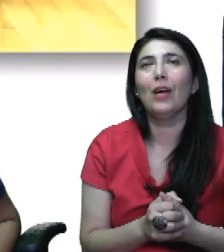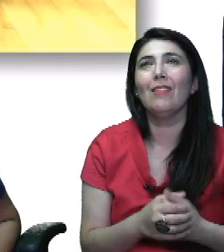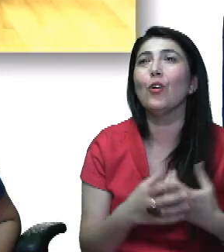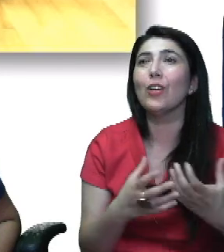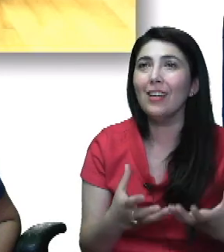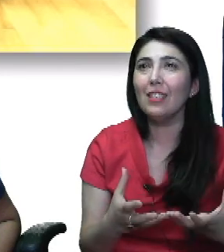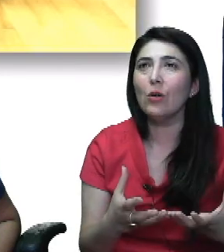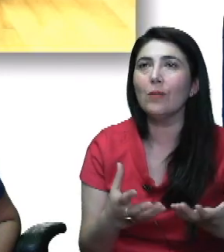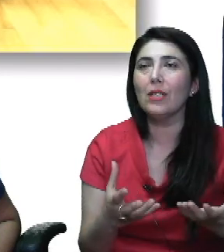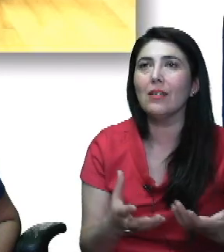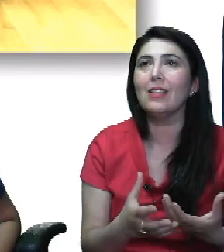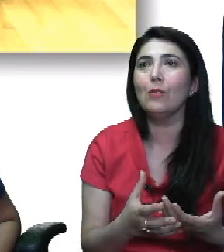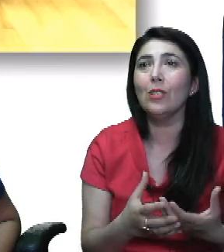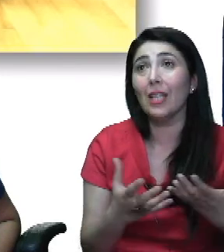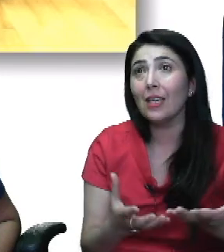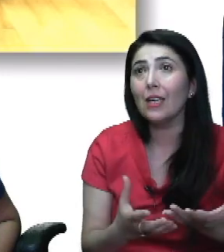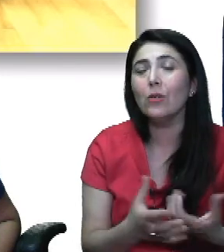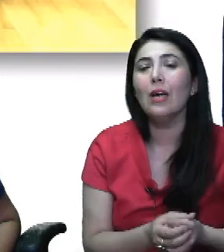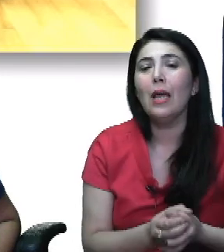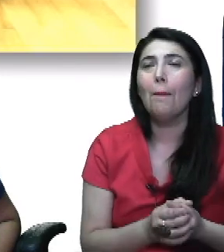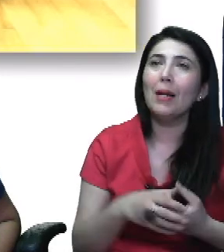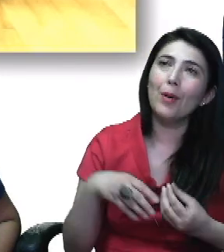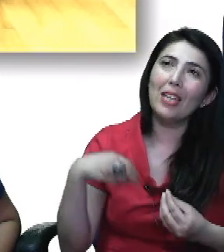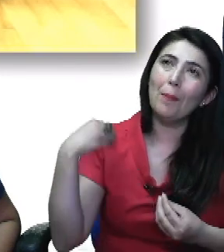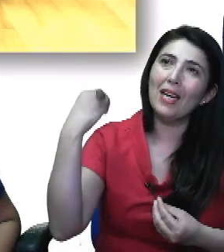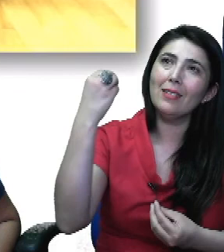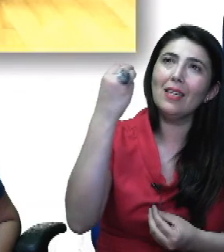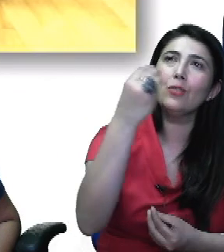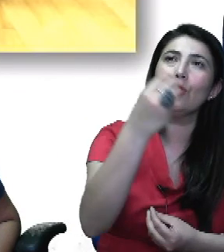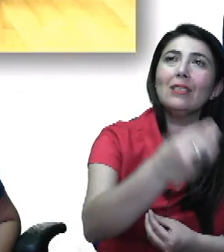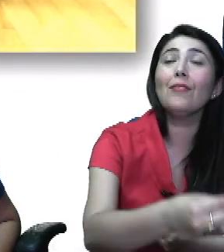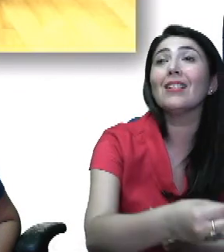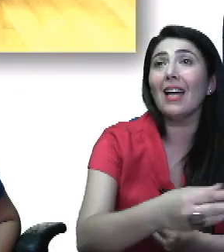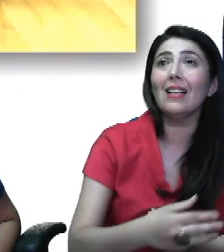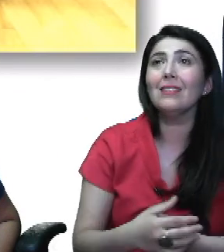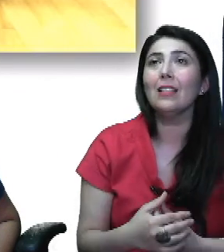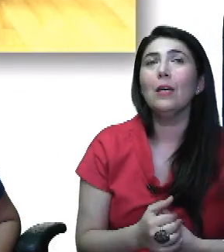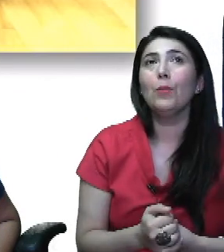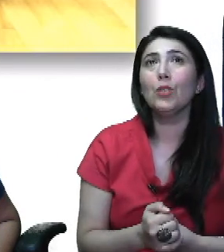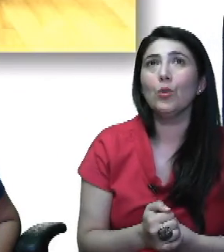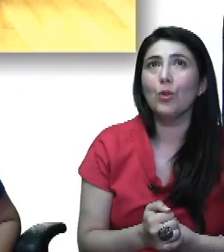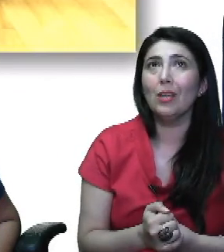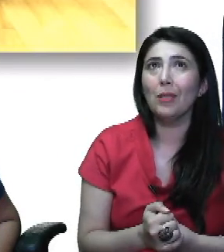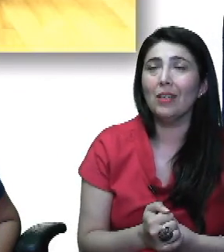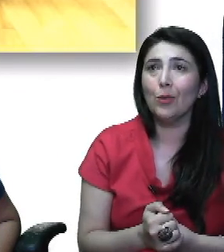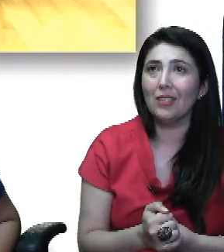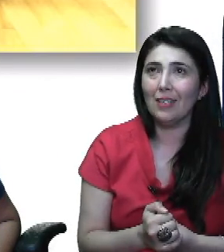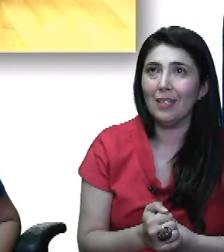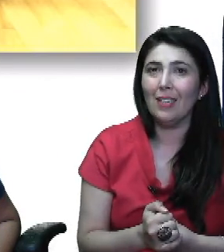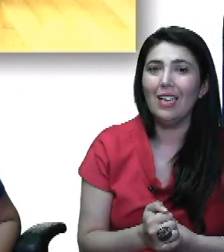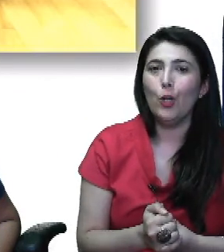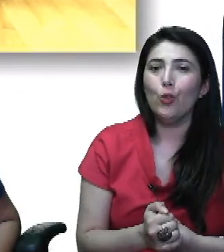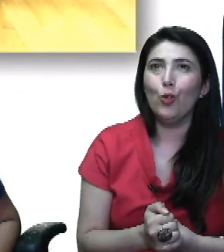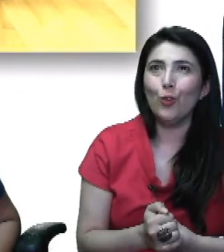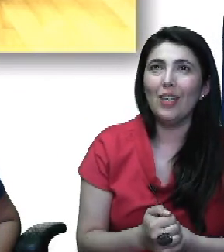como a nivel logístico, administrativo y técnico, para poder desplegarse a zonas afectadas por situaciones de emergencia y